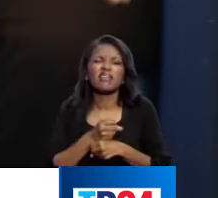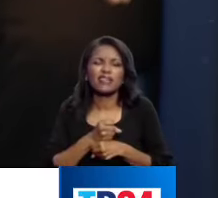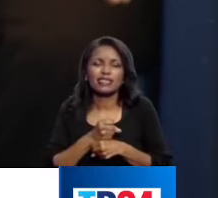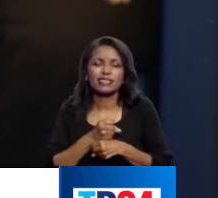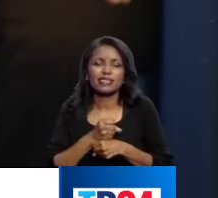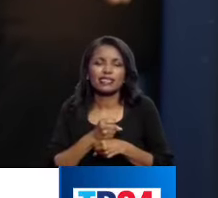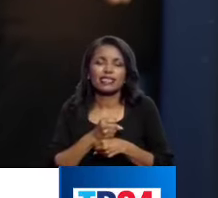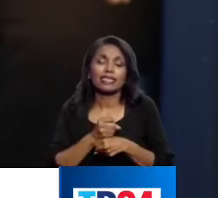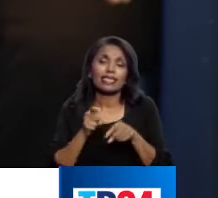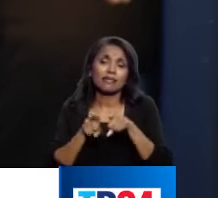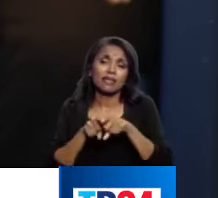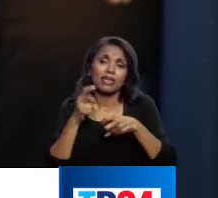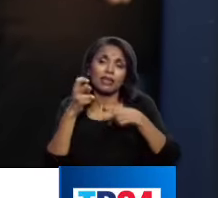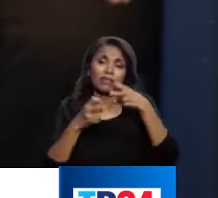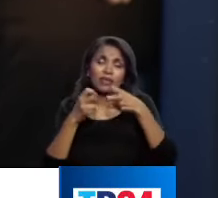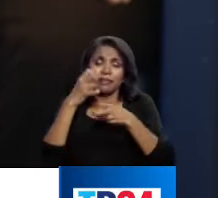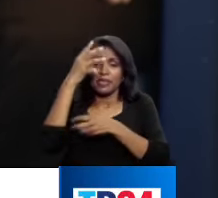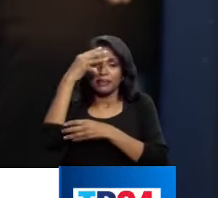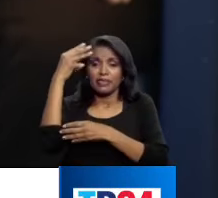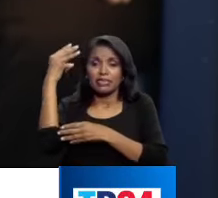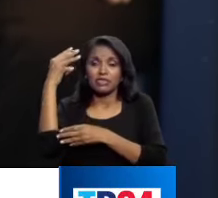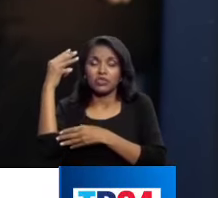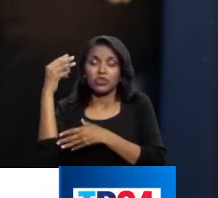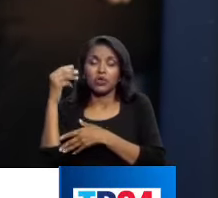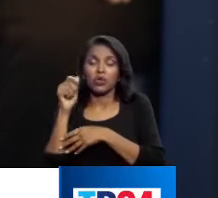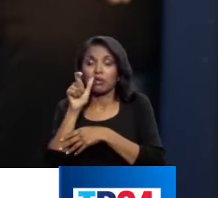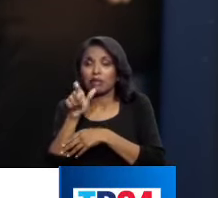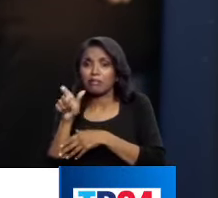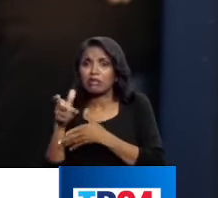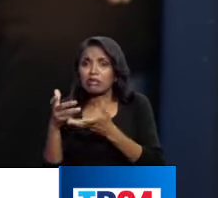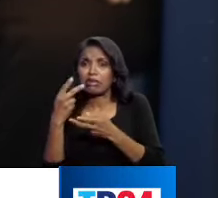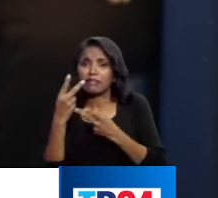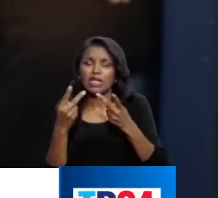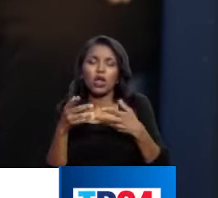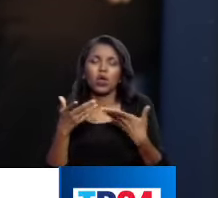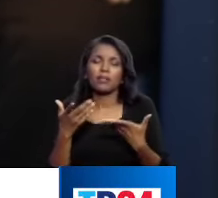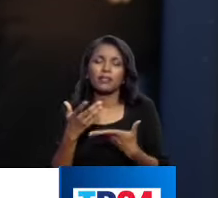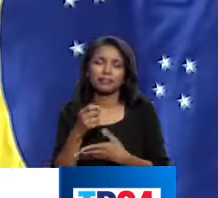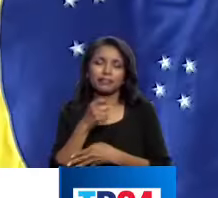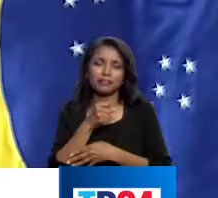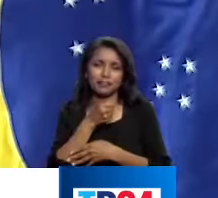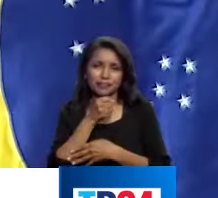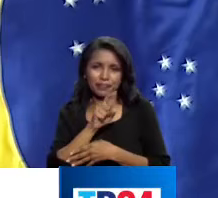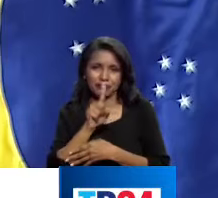crisis migratoria irregular sin afectar al turista y, por ende, a la industria?